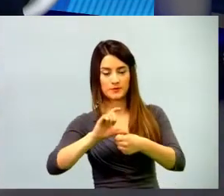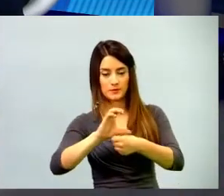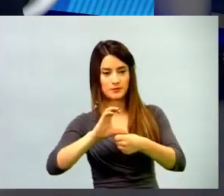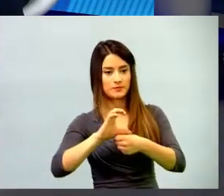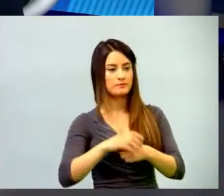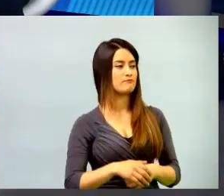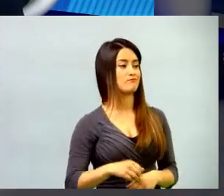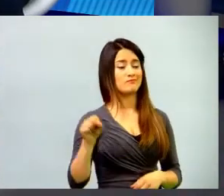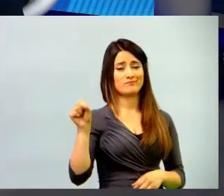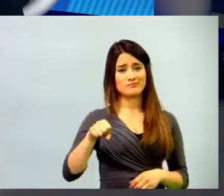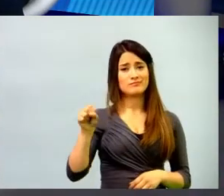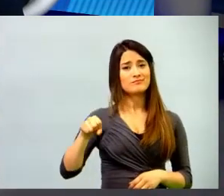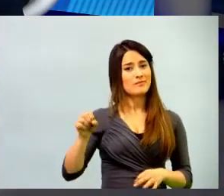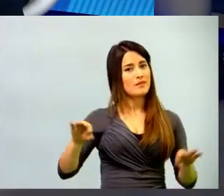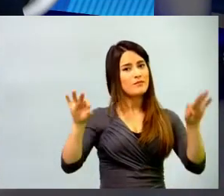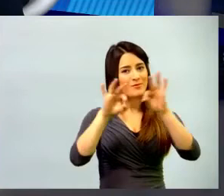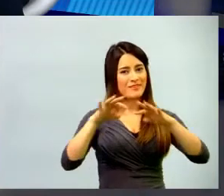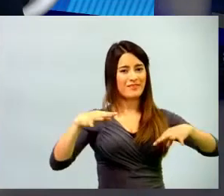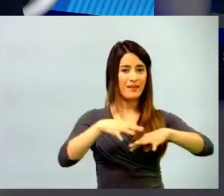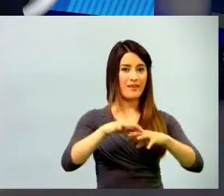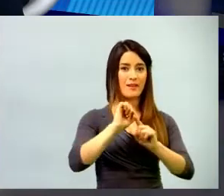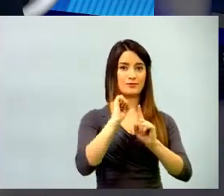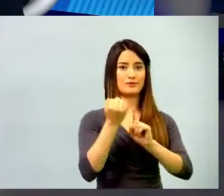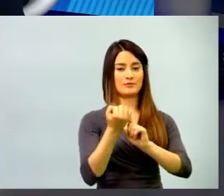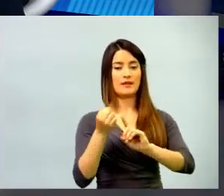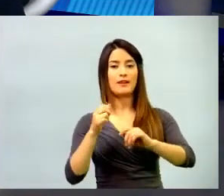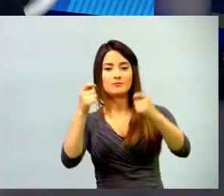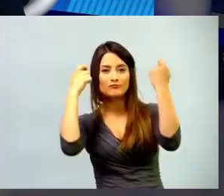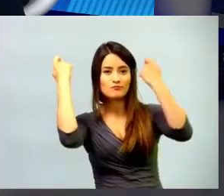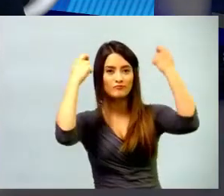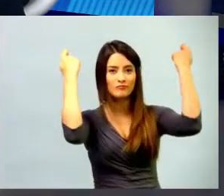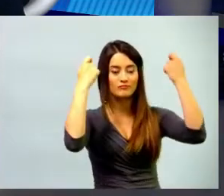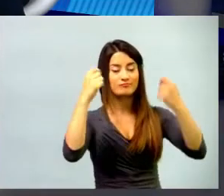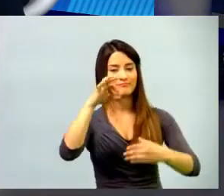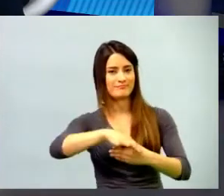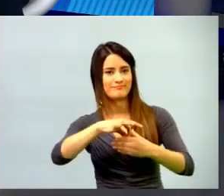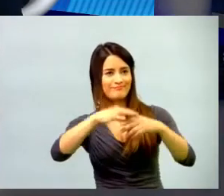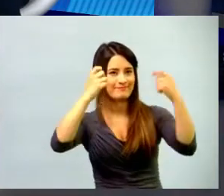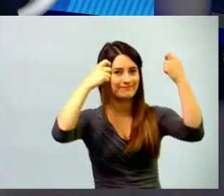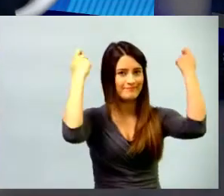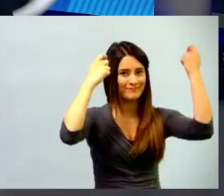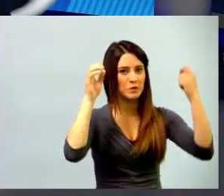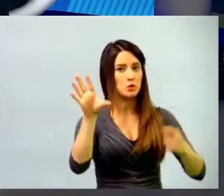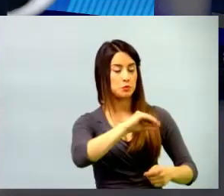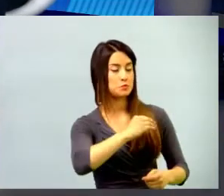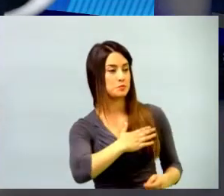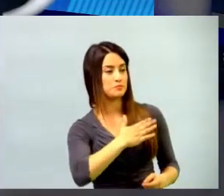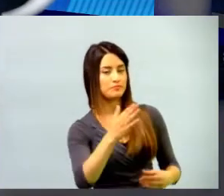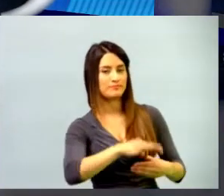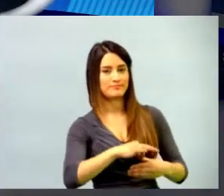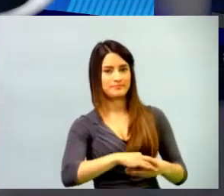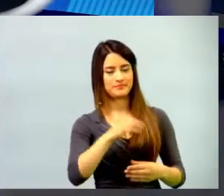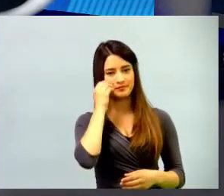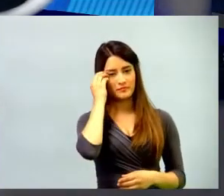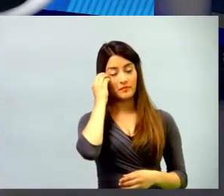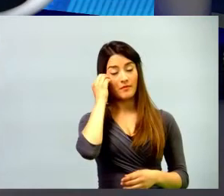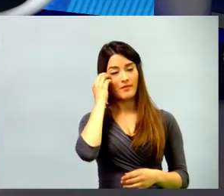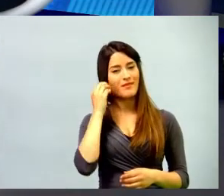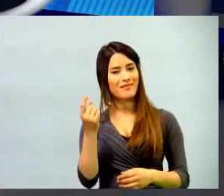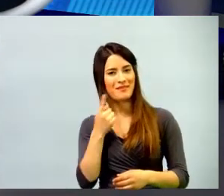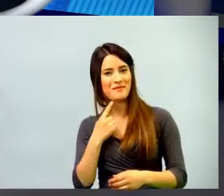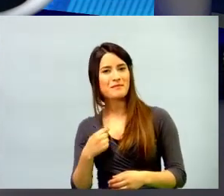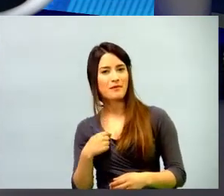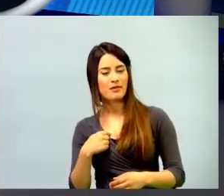promueve la votación, acá vemos un ejemplo que Nelly fuera de cámara nos decía que había visto uno de los 21 videos que